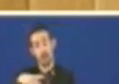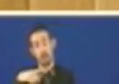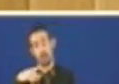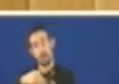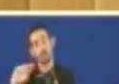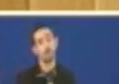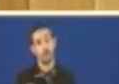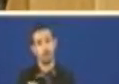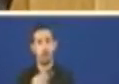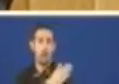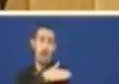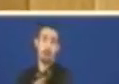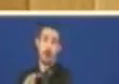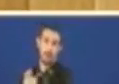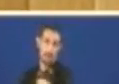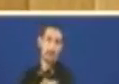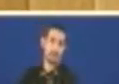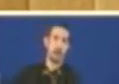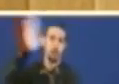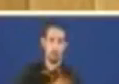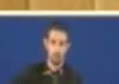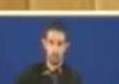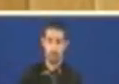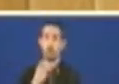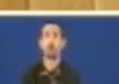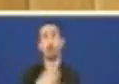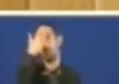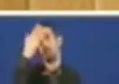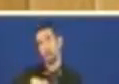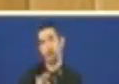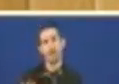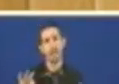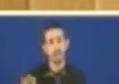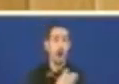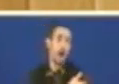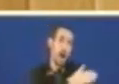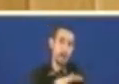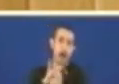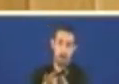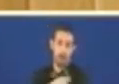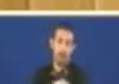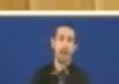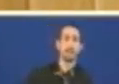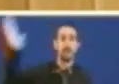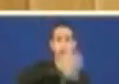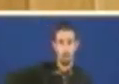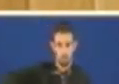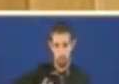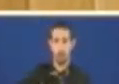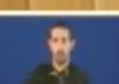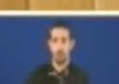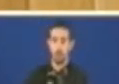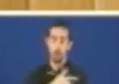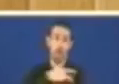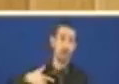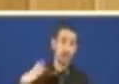do Estado. Isto tamén ás veces non se conta, pero é así, grazas a uns avais que o Estado concedeu generosamente a caixas e bancos